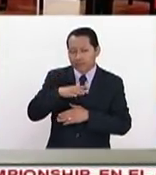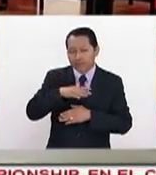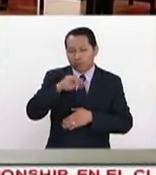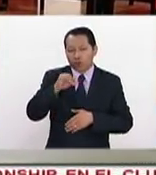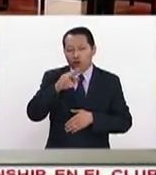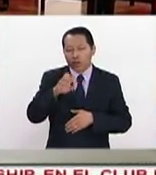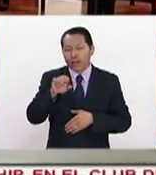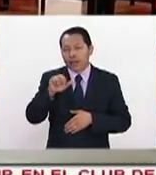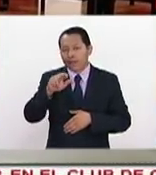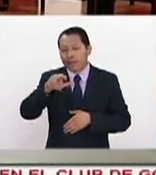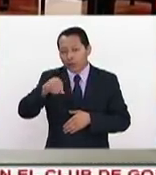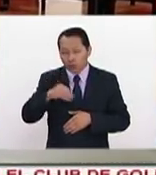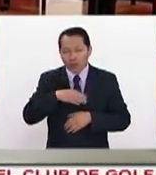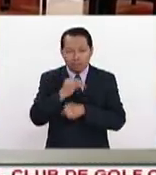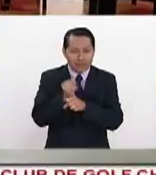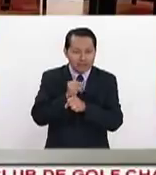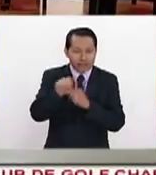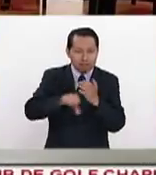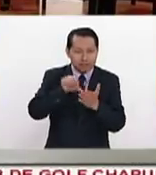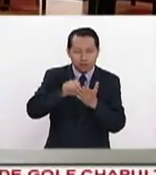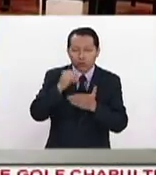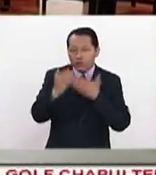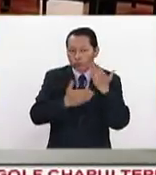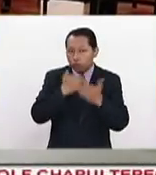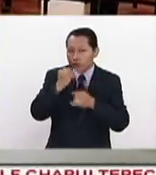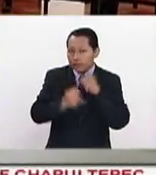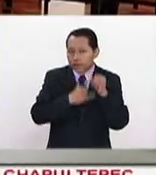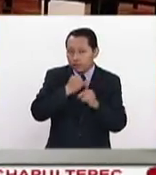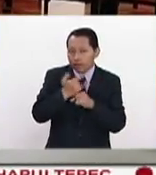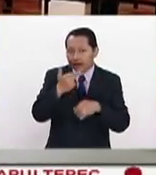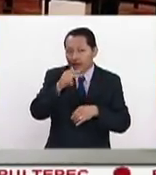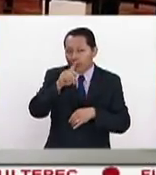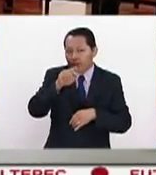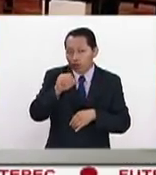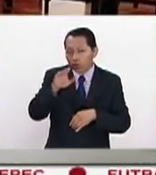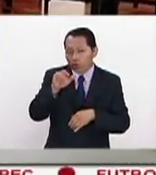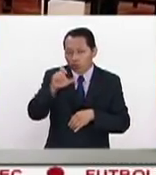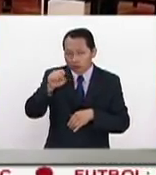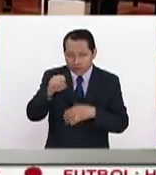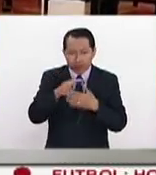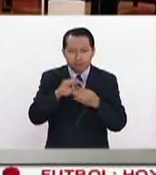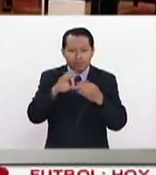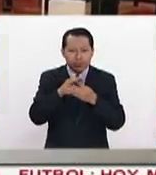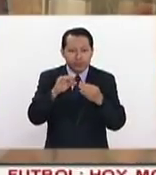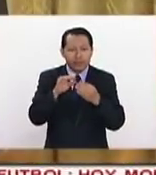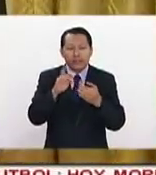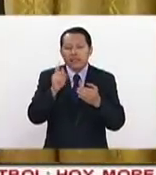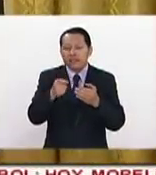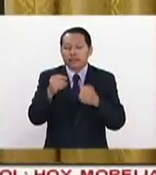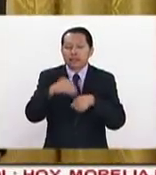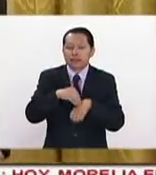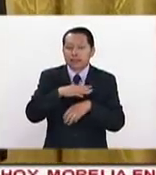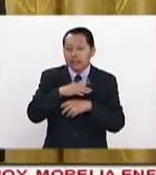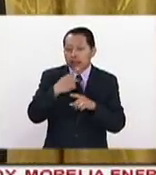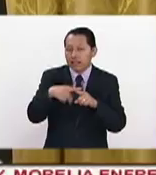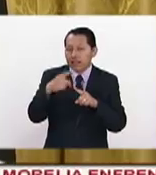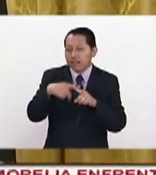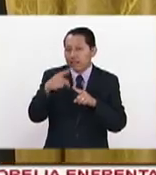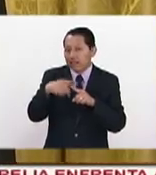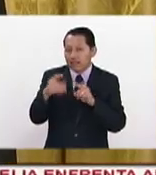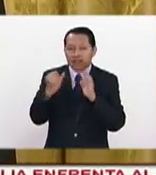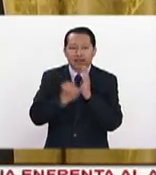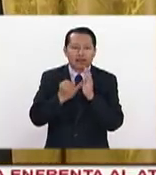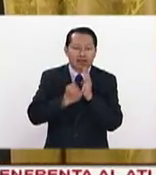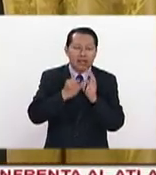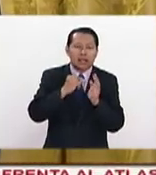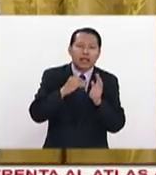estudio, Jorge Armijo, investigador del Centro de Estudios Internacionales Gilberto Bosques, nos habló sobre la imposición de aranceles a las importaciones